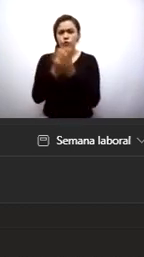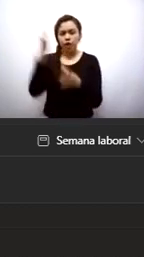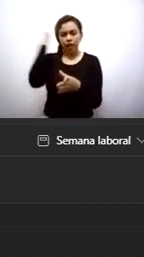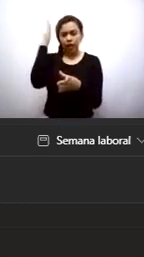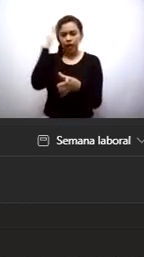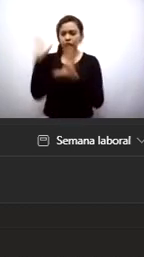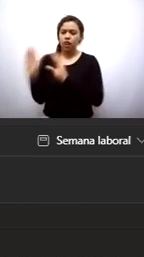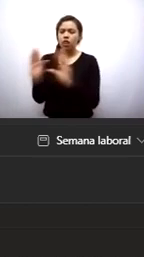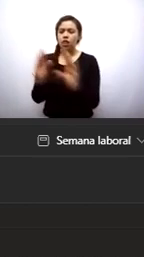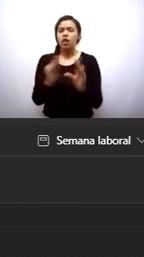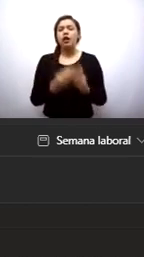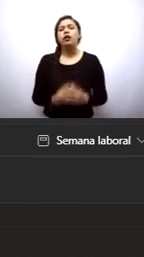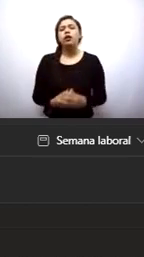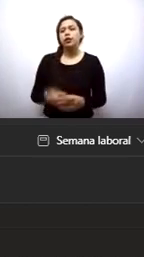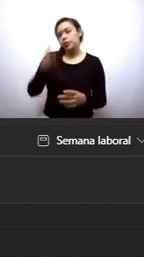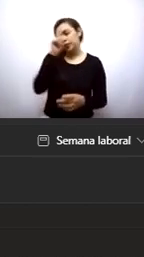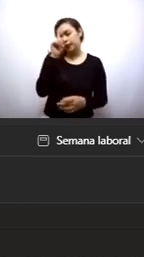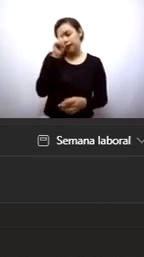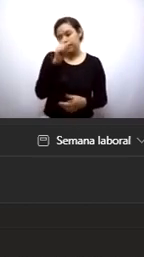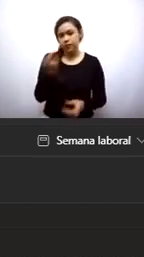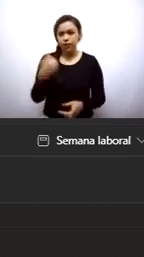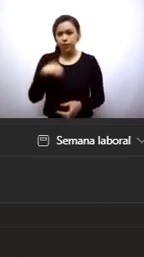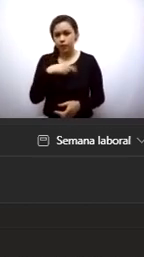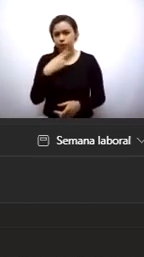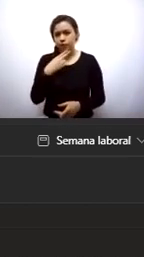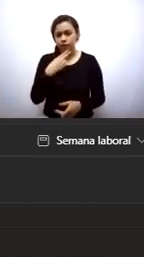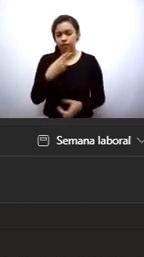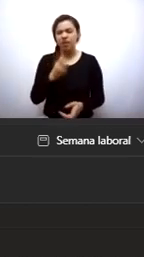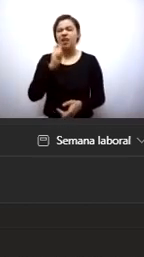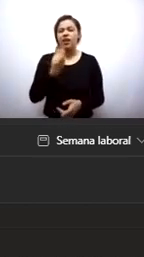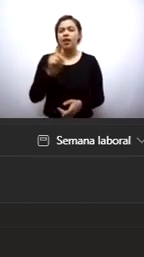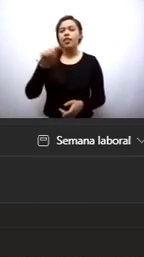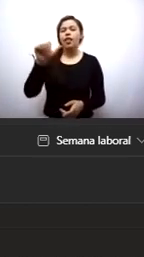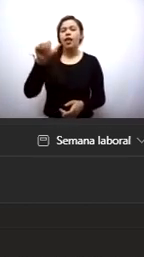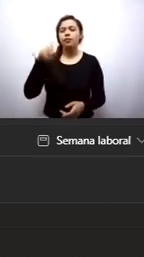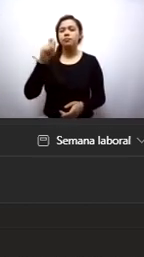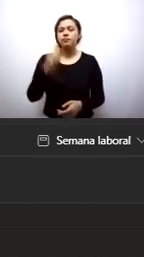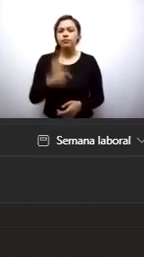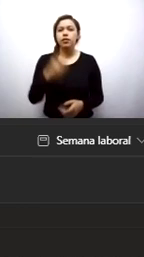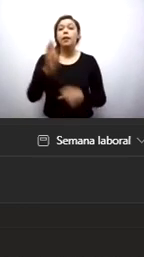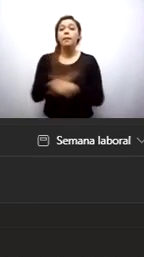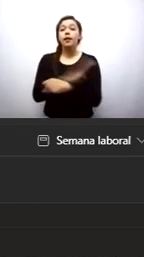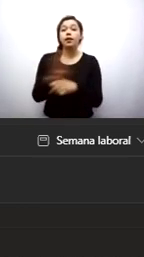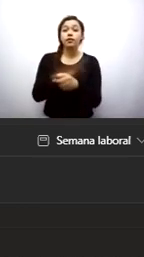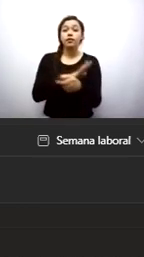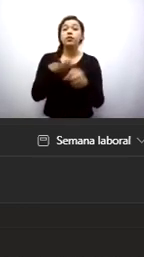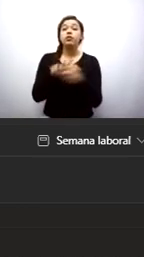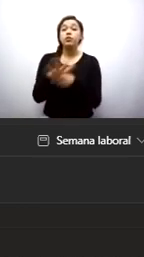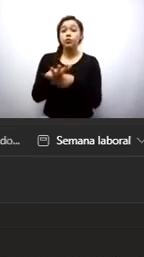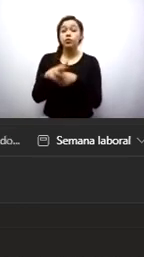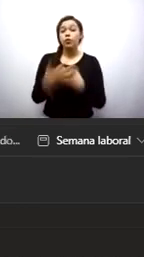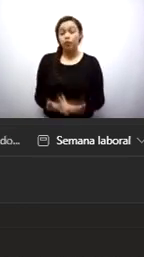asesoría. Y bueno, ¿en qué consiste Microsoft Teams? ¿Cuáles son los beneficios que podemos